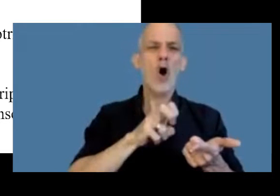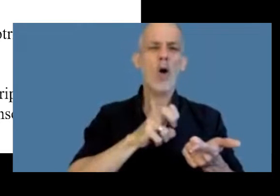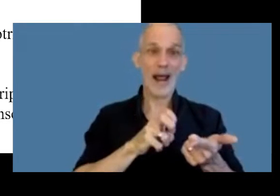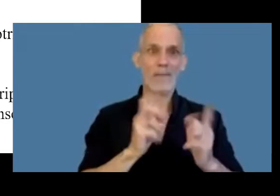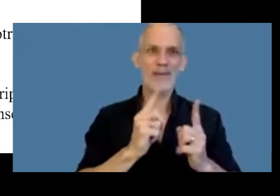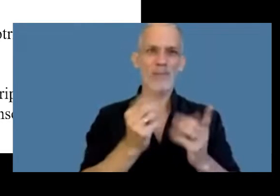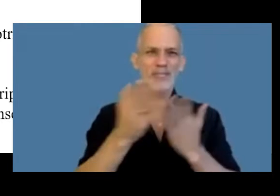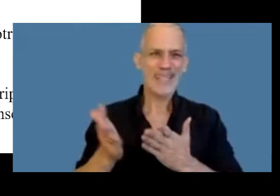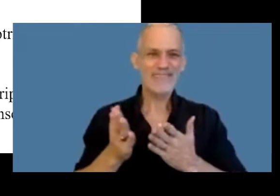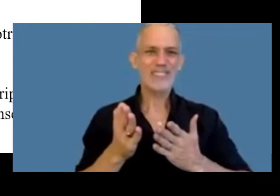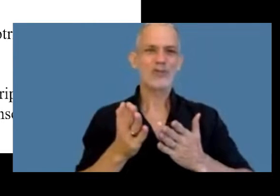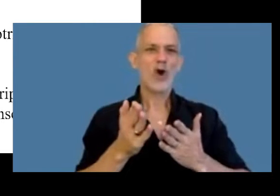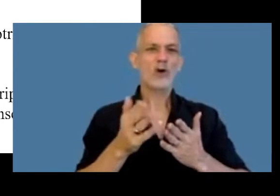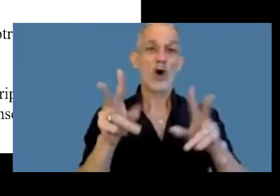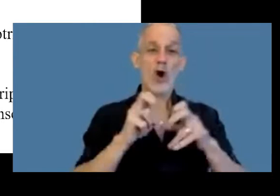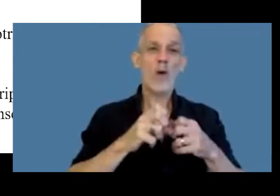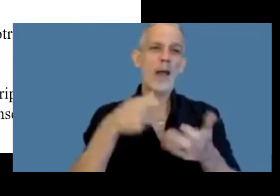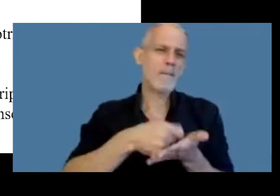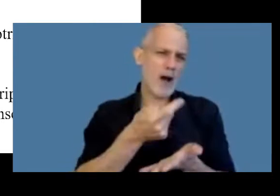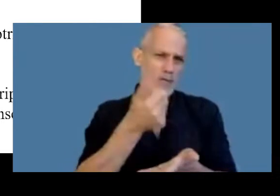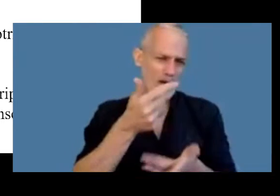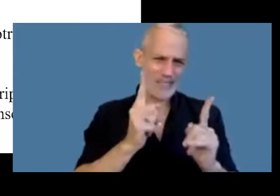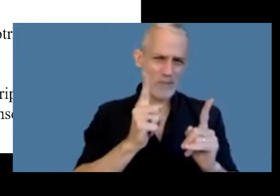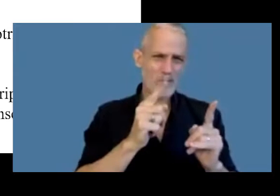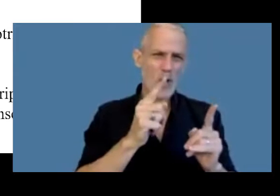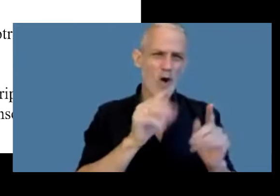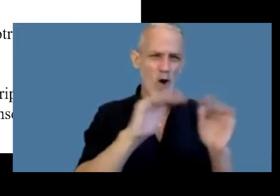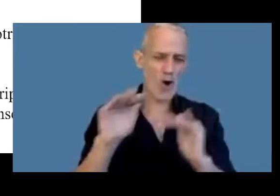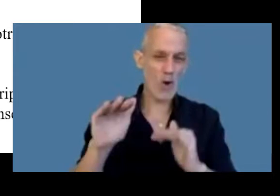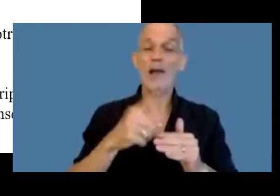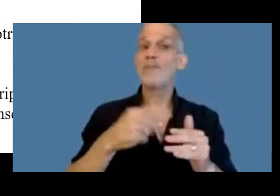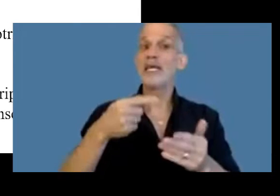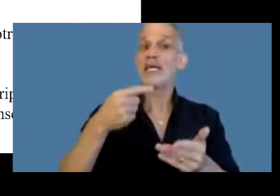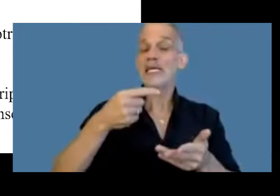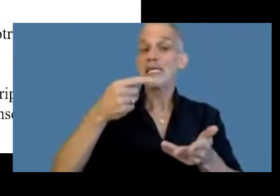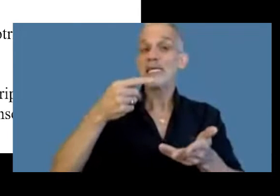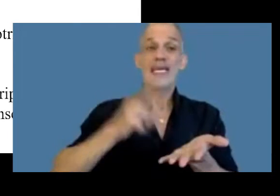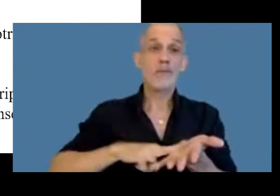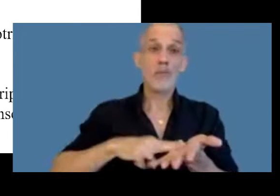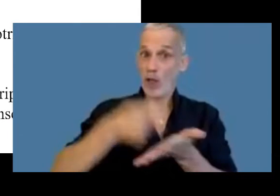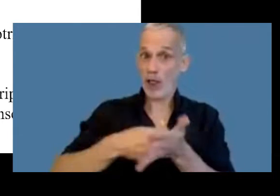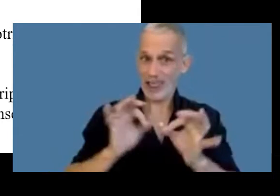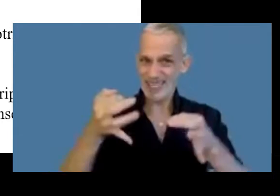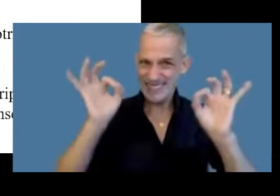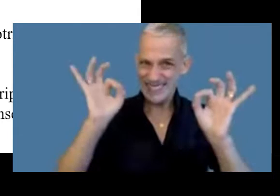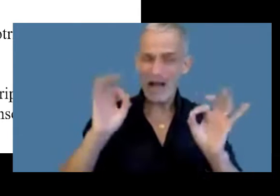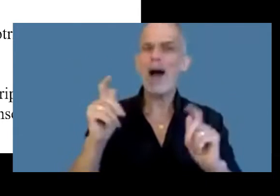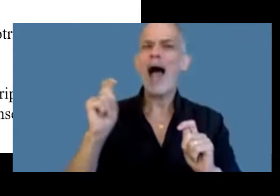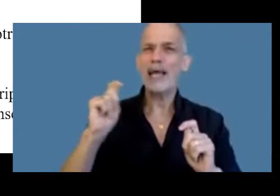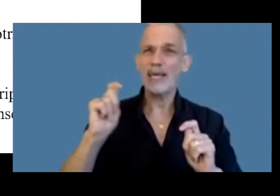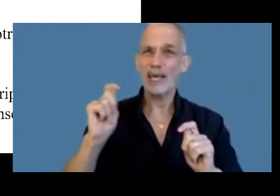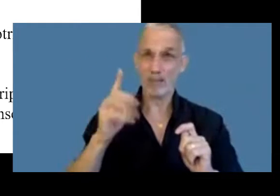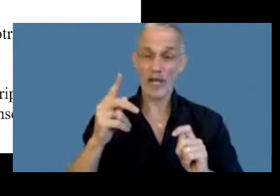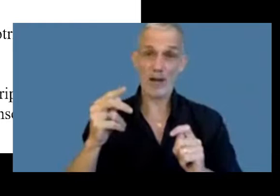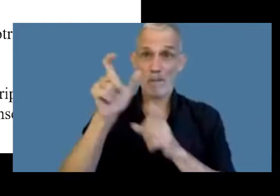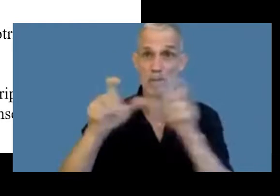de servicios públicos por excelencia. Esta exención también alcanza a los